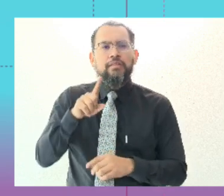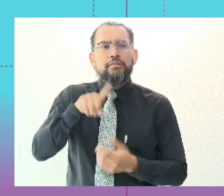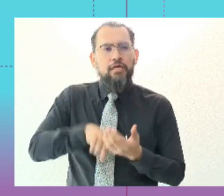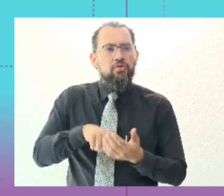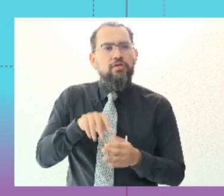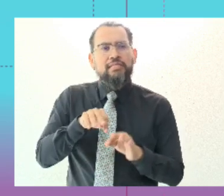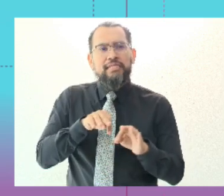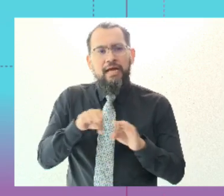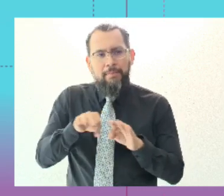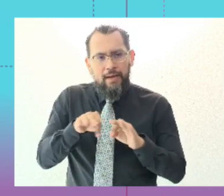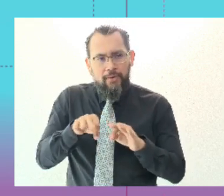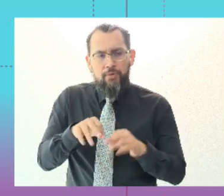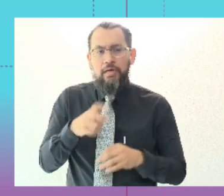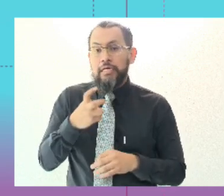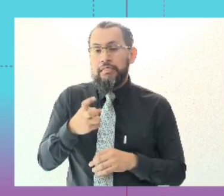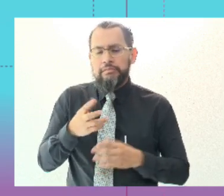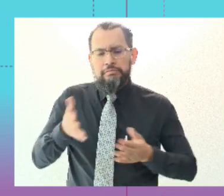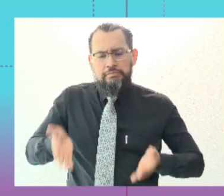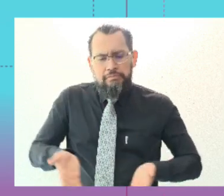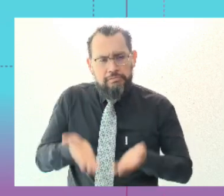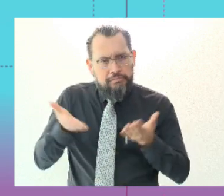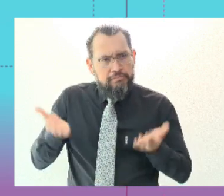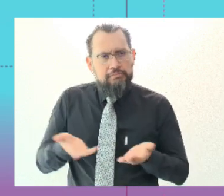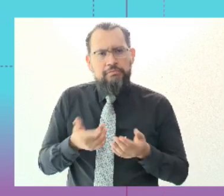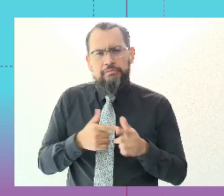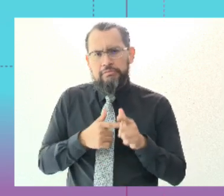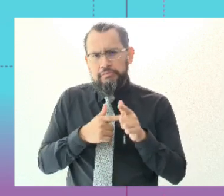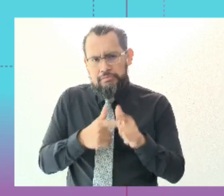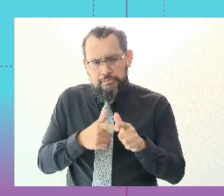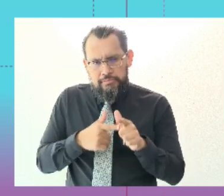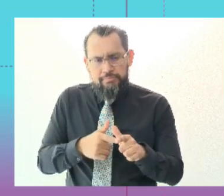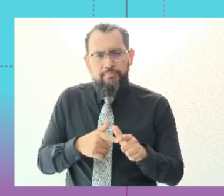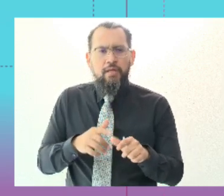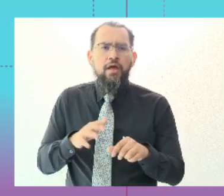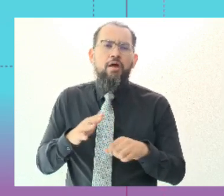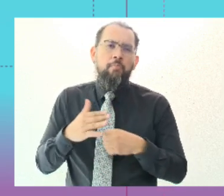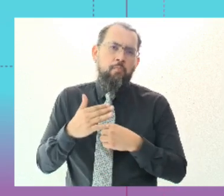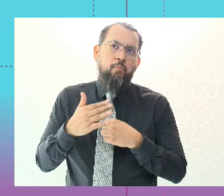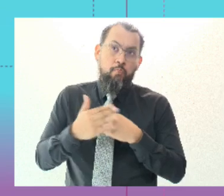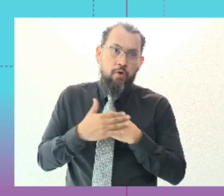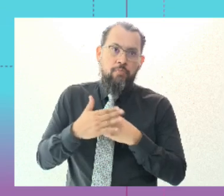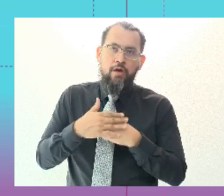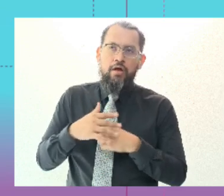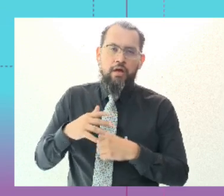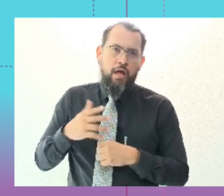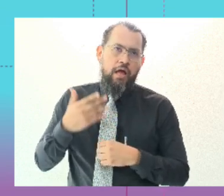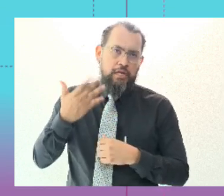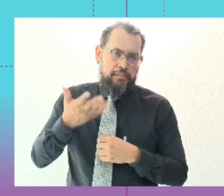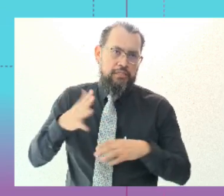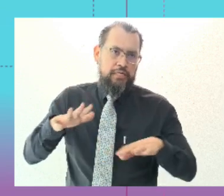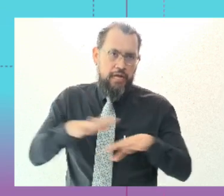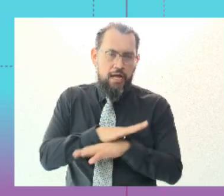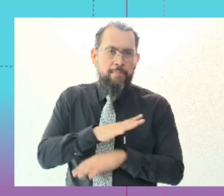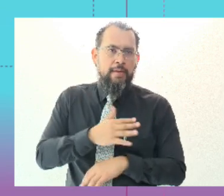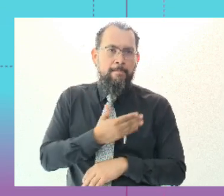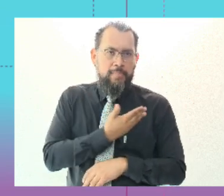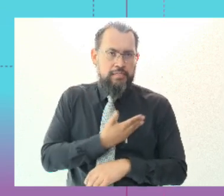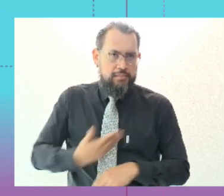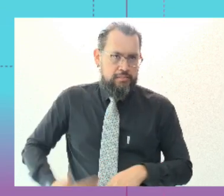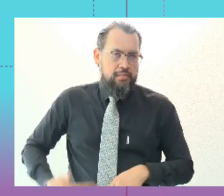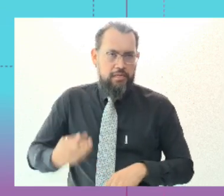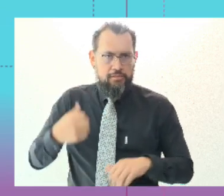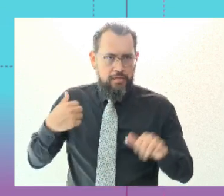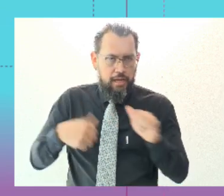trabajo, sino seguirlas impulsando ante el cambio del titular del Ejecutivo Federal. La construcción